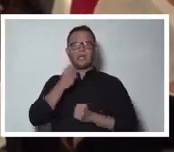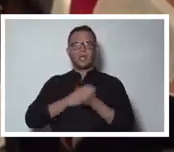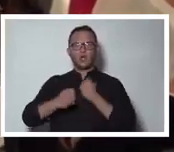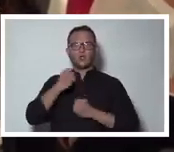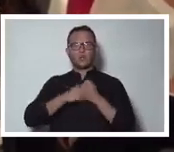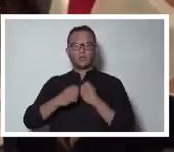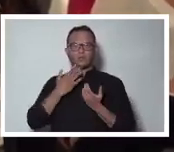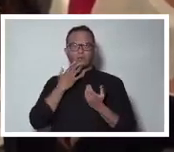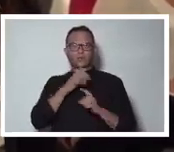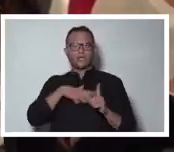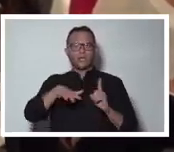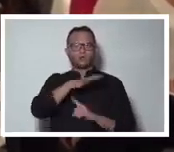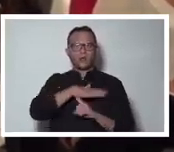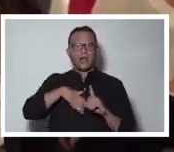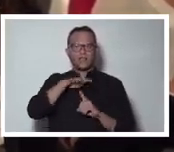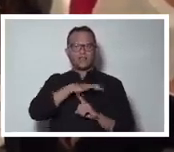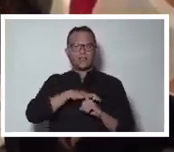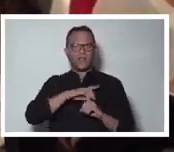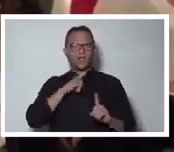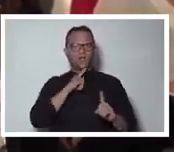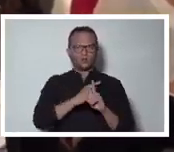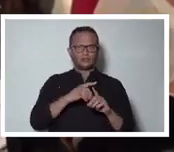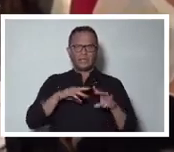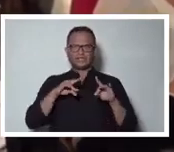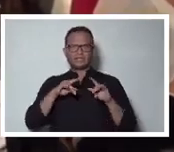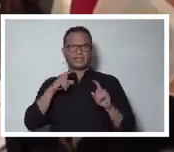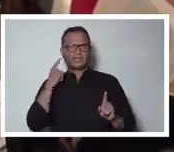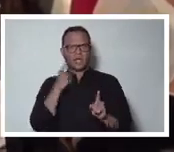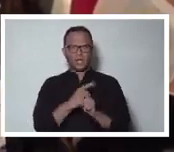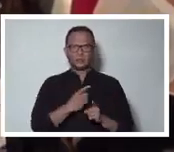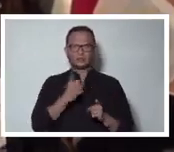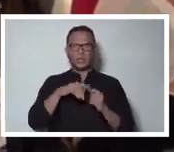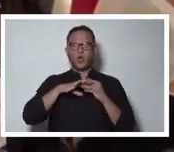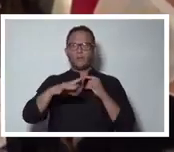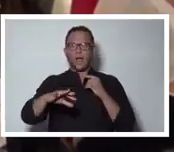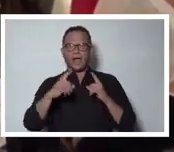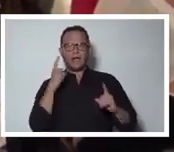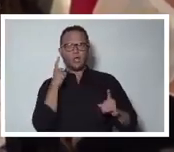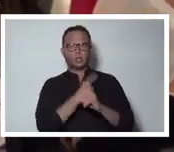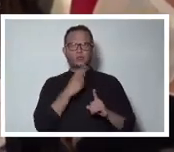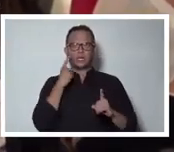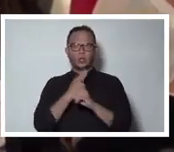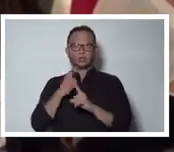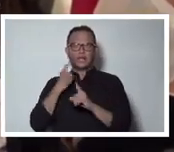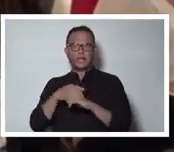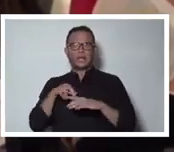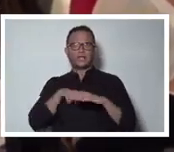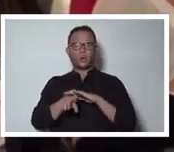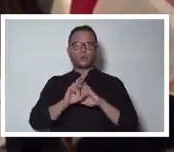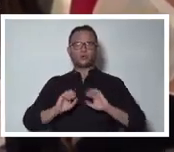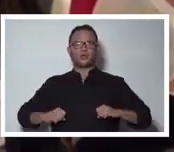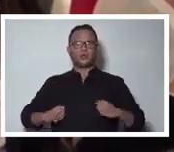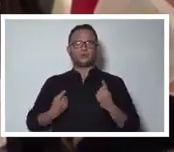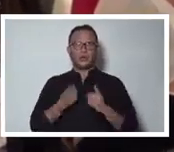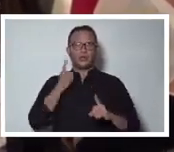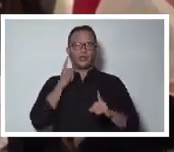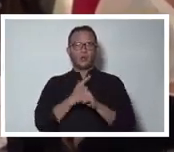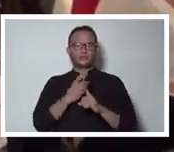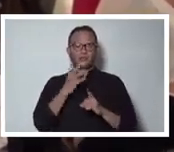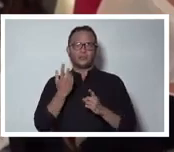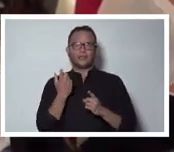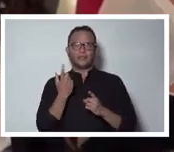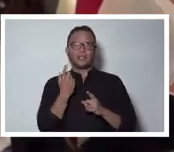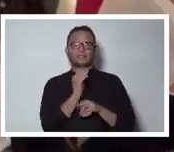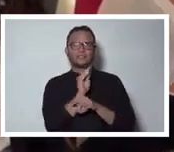depreda la naturaleza y que acaba con la tierra sobre la que vivimos y con los mares y con todo nuestro recursos naturales que son finitos y que también